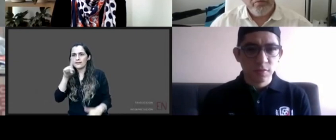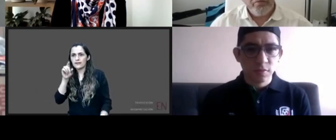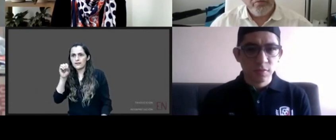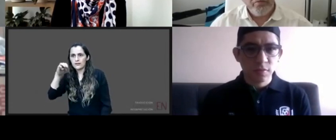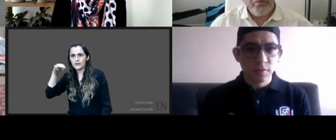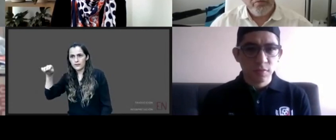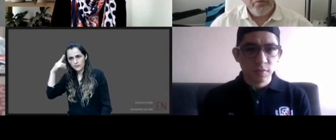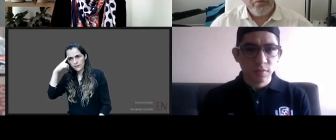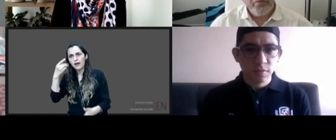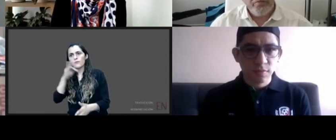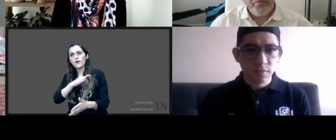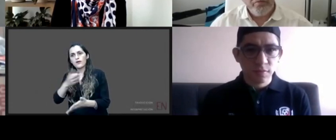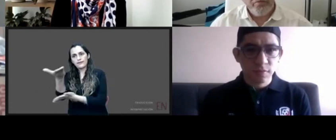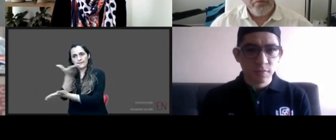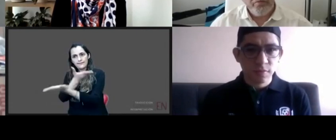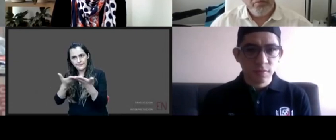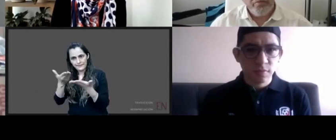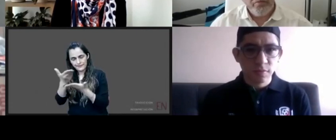sí,